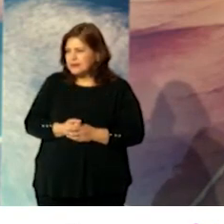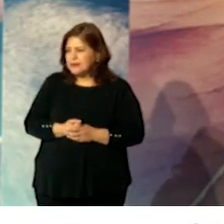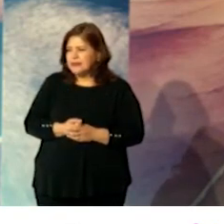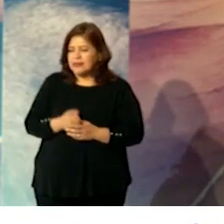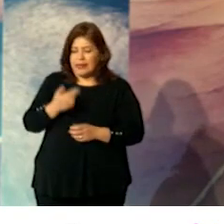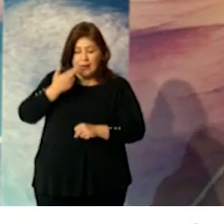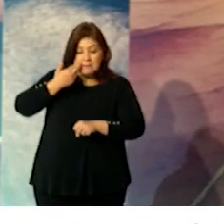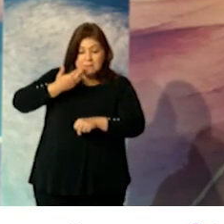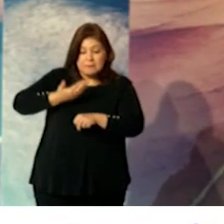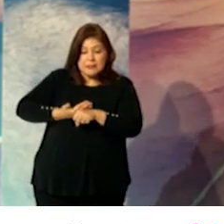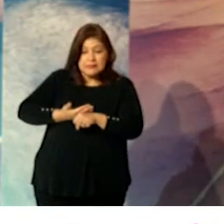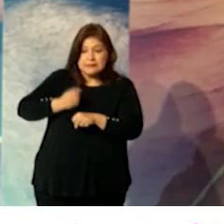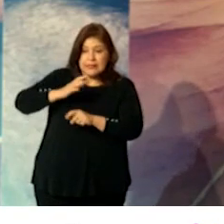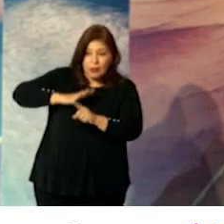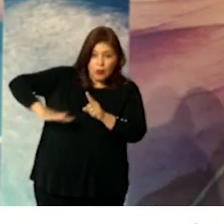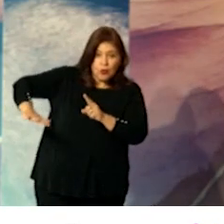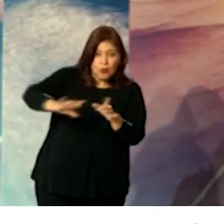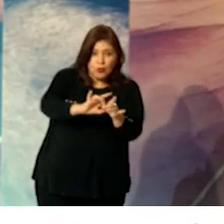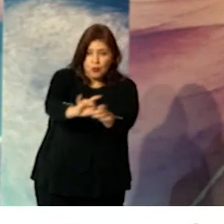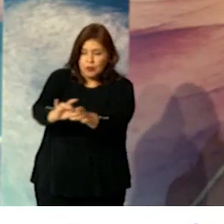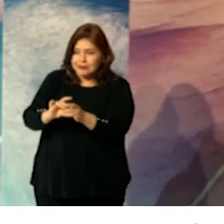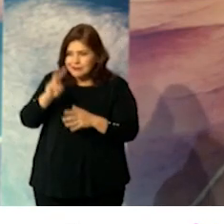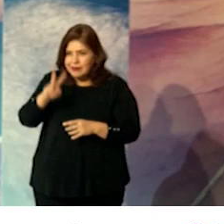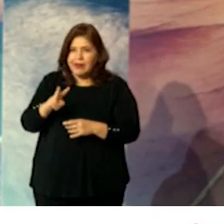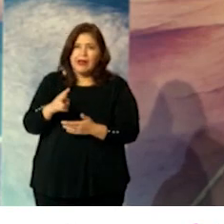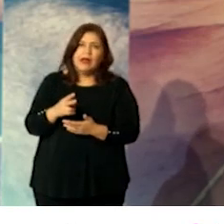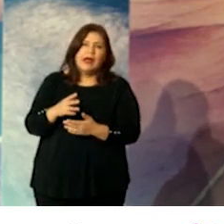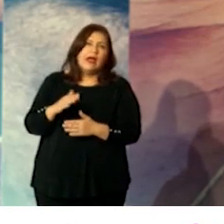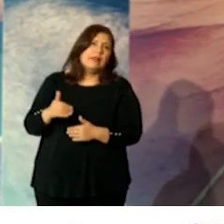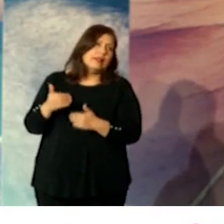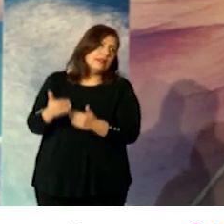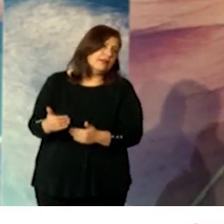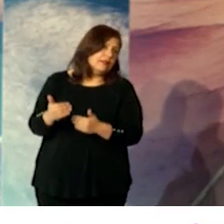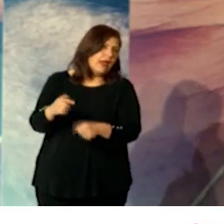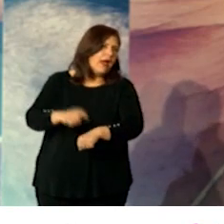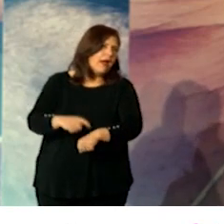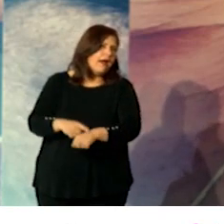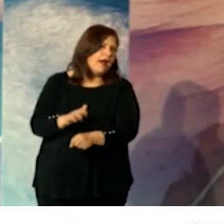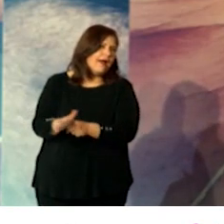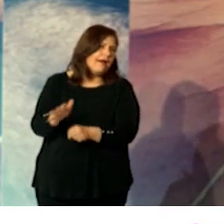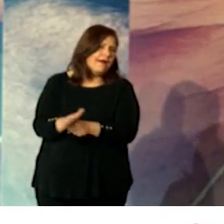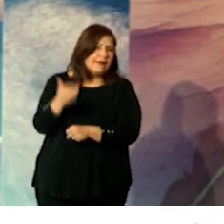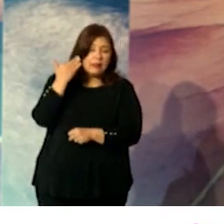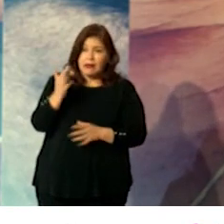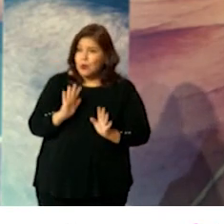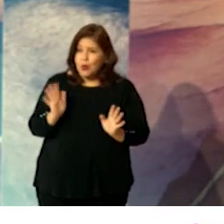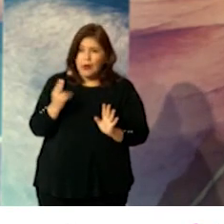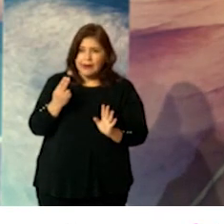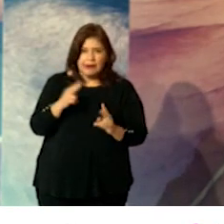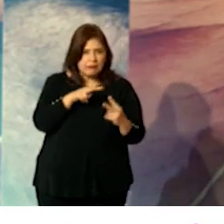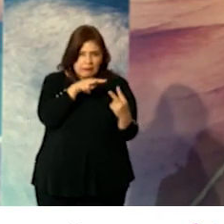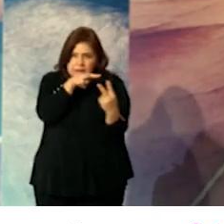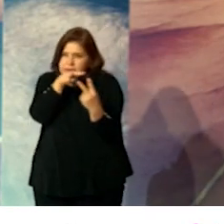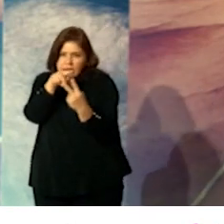responsabilidad colectiva, ¿no? Que ya no hay más tiempo de nosotros estamos mirando hacia nosotros y pensando de quién es la